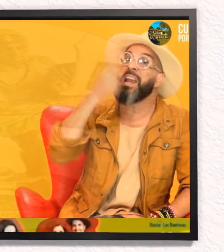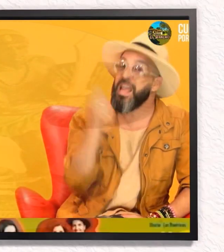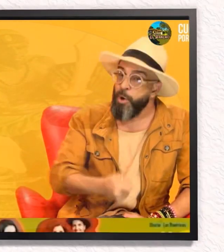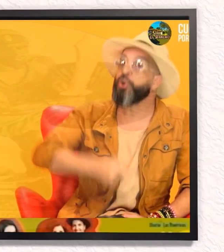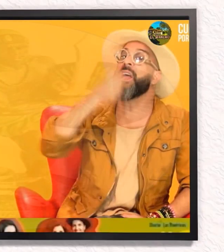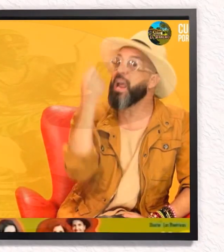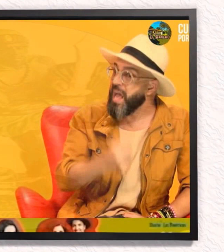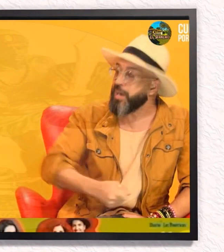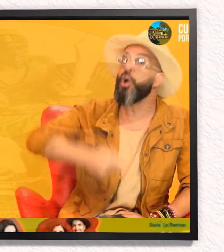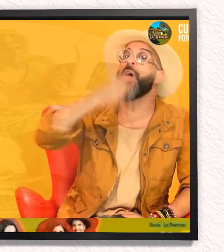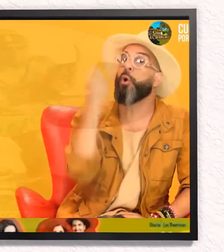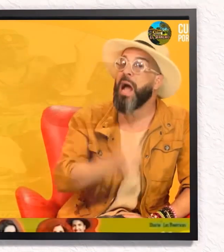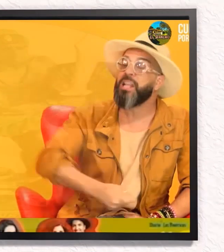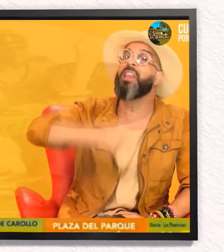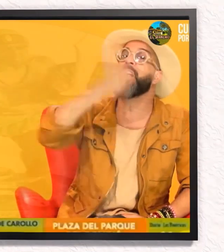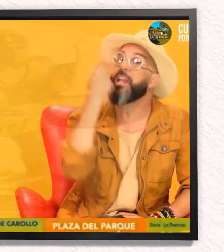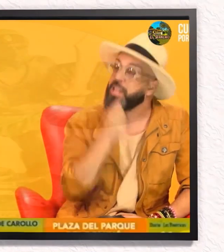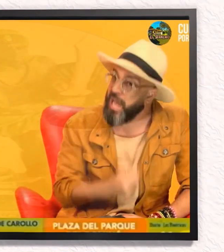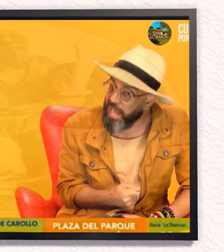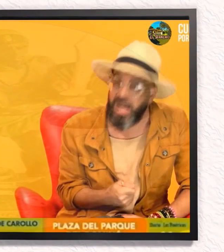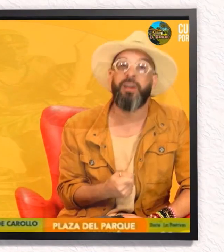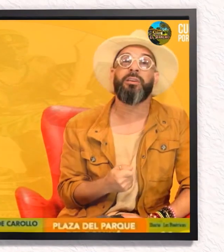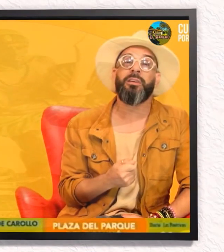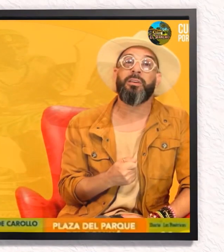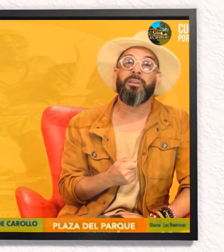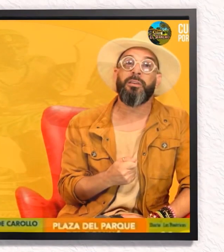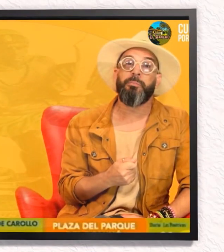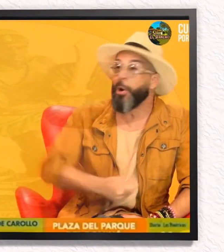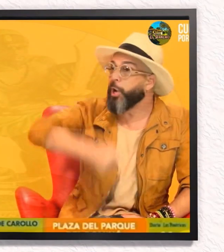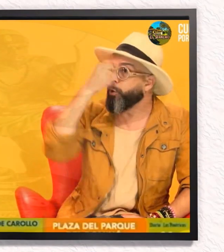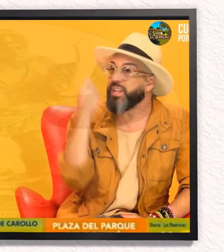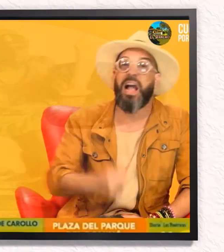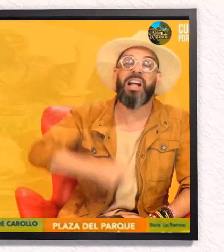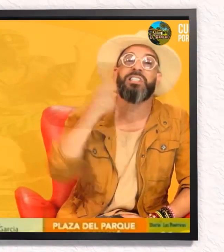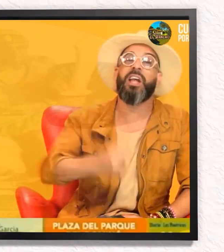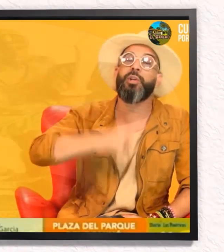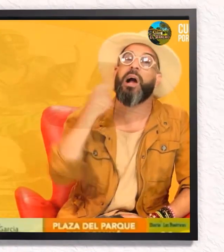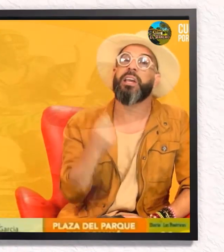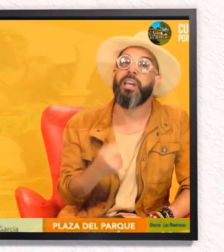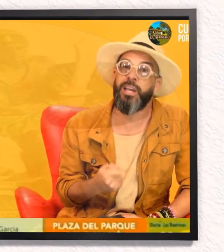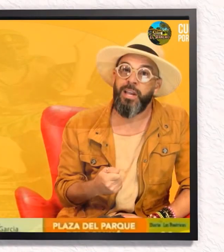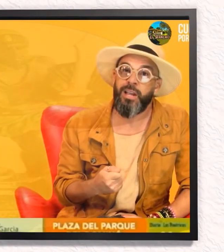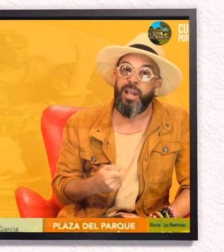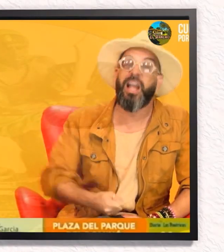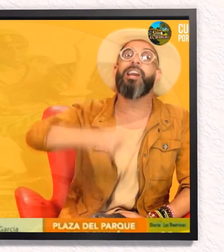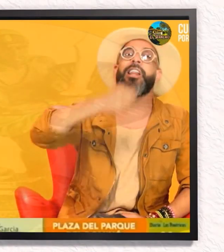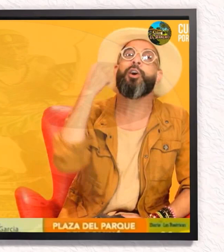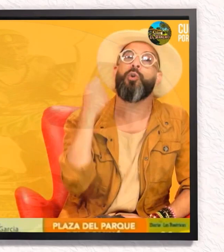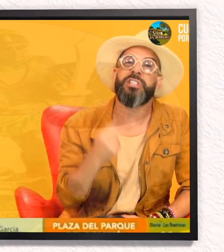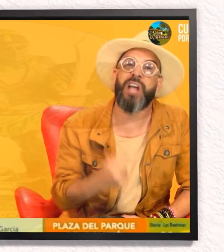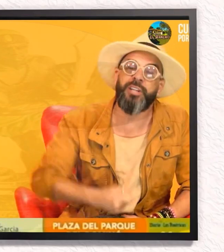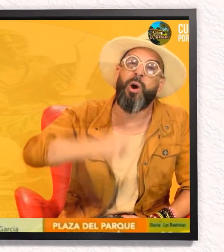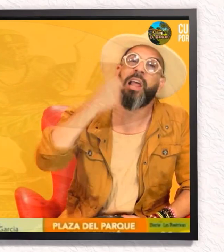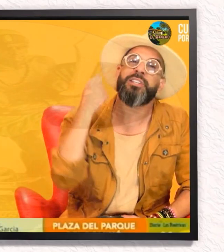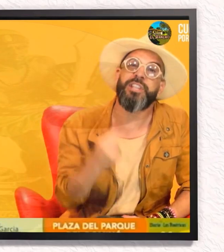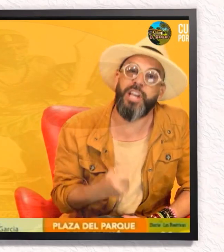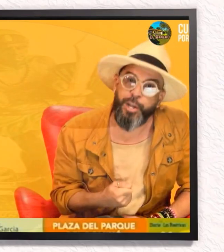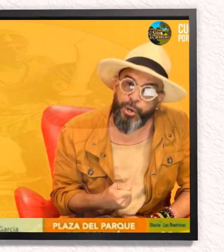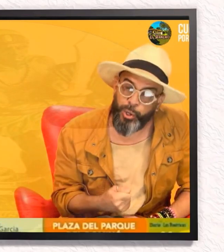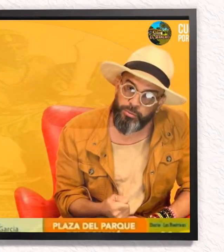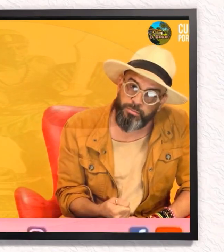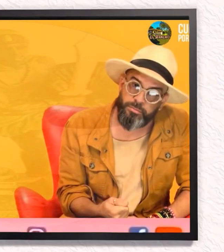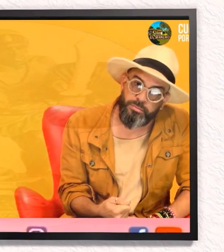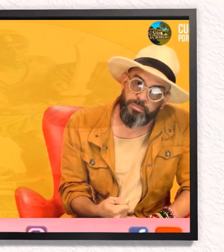tenemos que llenarlo de moral y la dignidad porque lo que están haciendo aquí y ridiculizando al